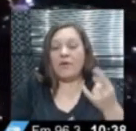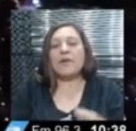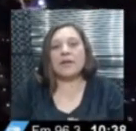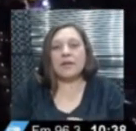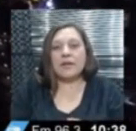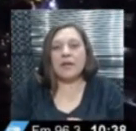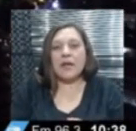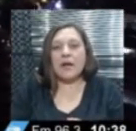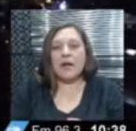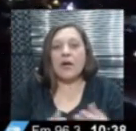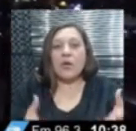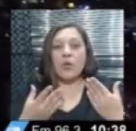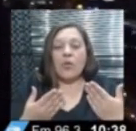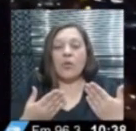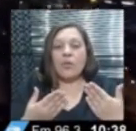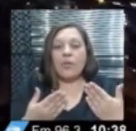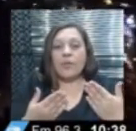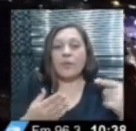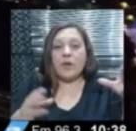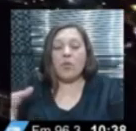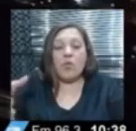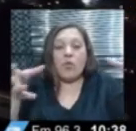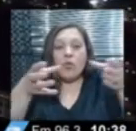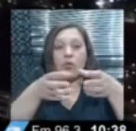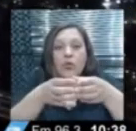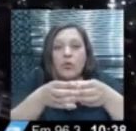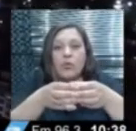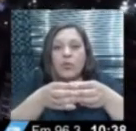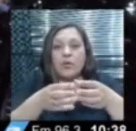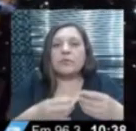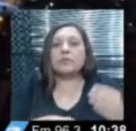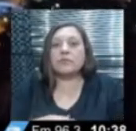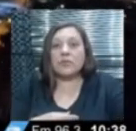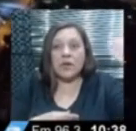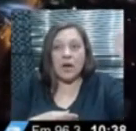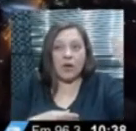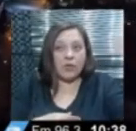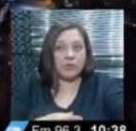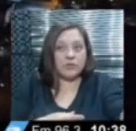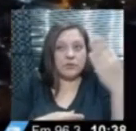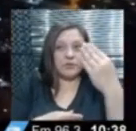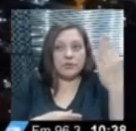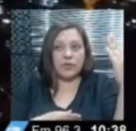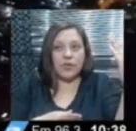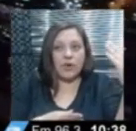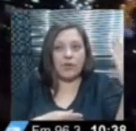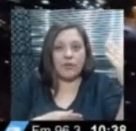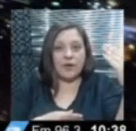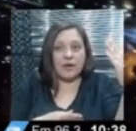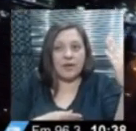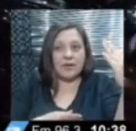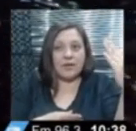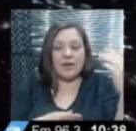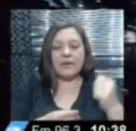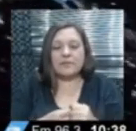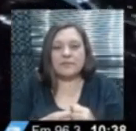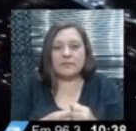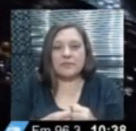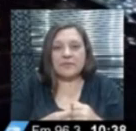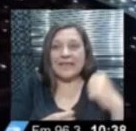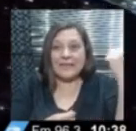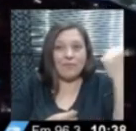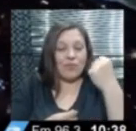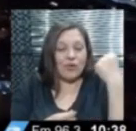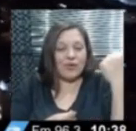no establecida en España donde está nuestro nuestro director general abuin